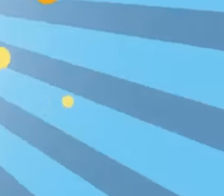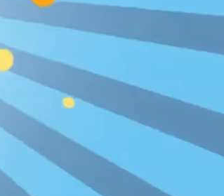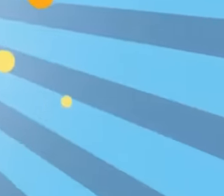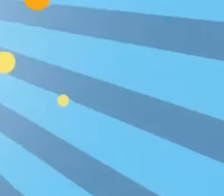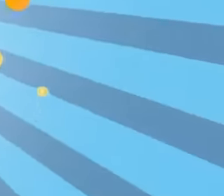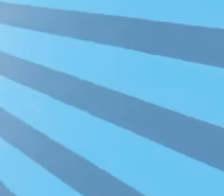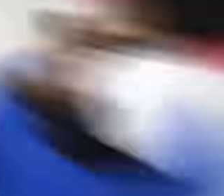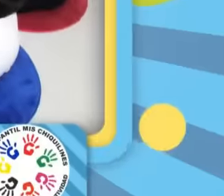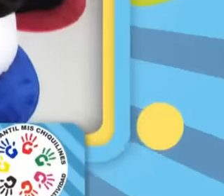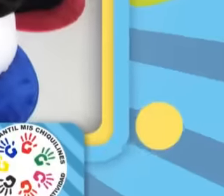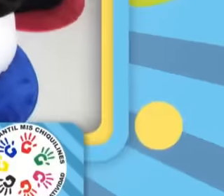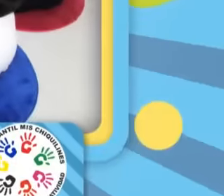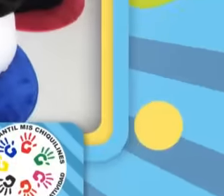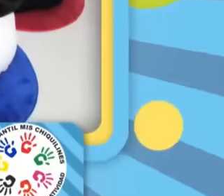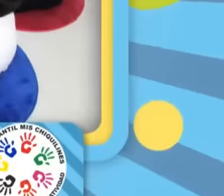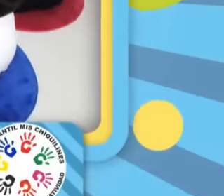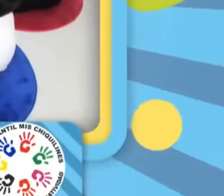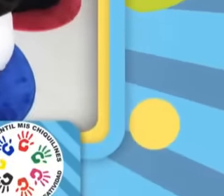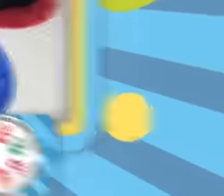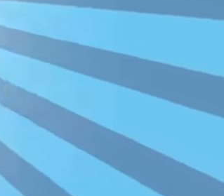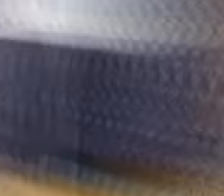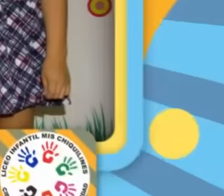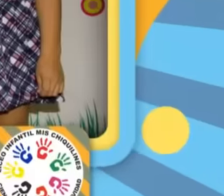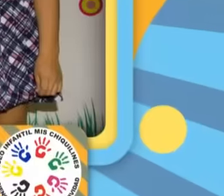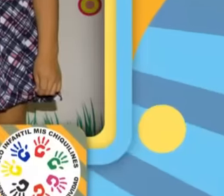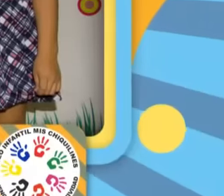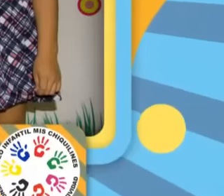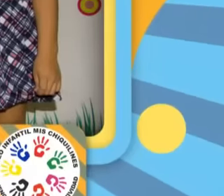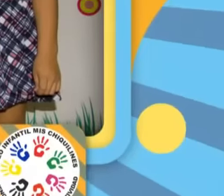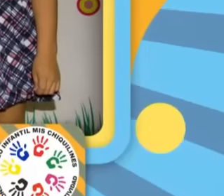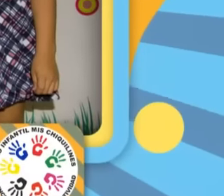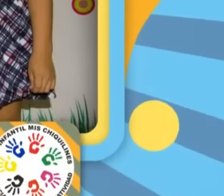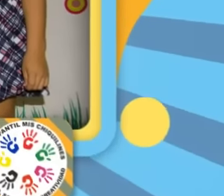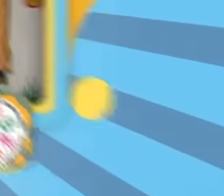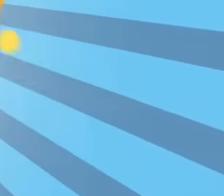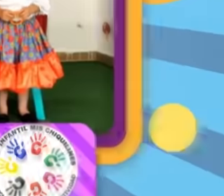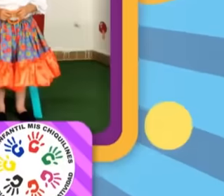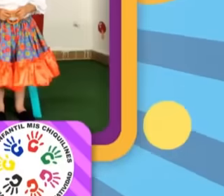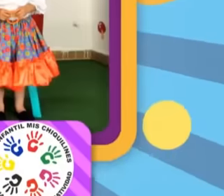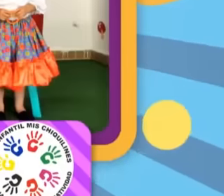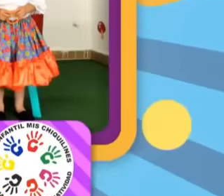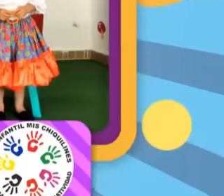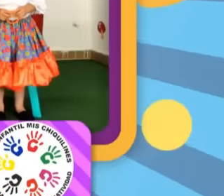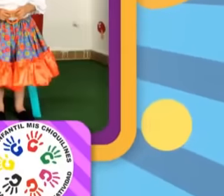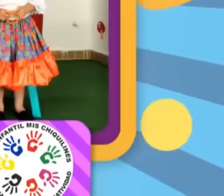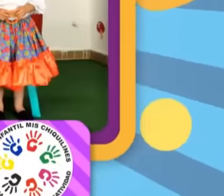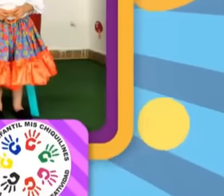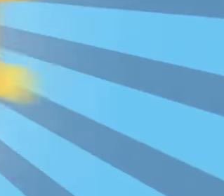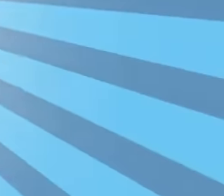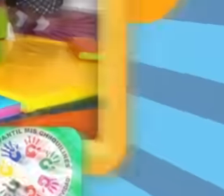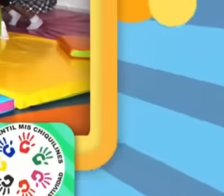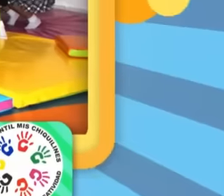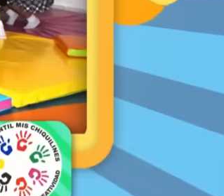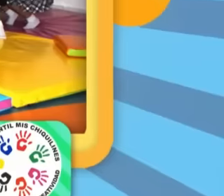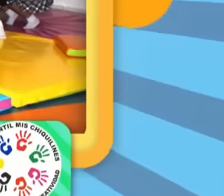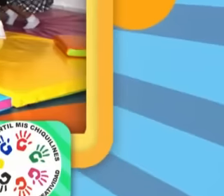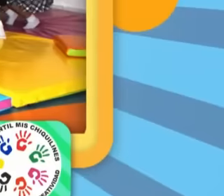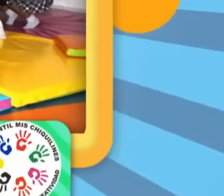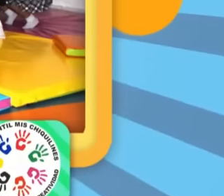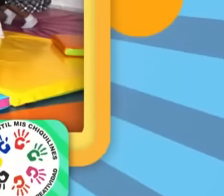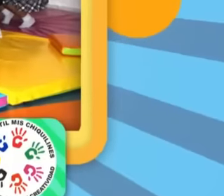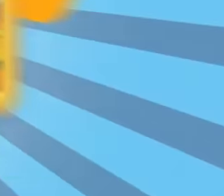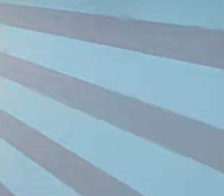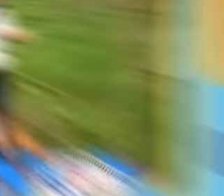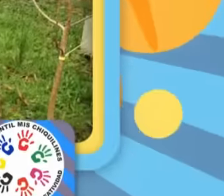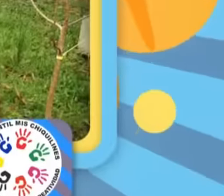Liceo Infantil Mi Chiquilines. Ciencia, sabiduría y creatividad. Fomentamos una educación integral basada en lúdica, valores y